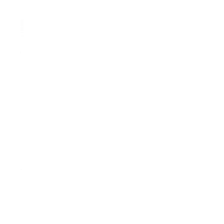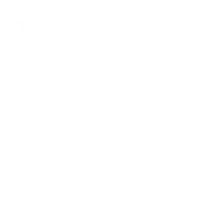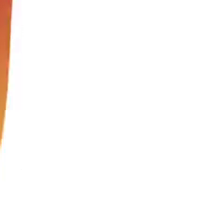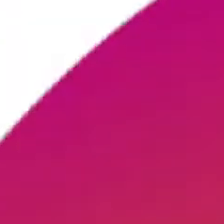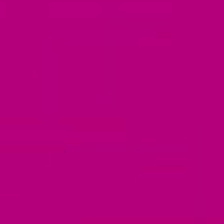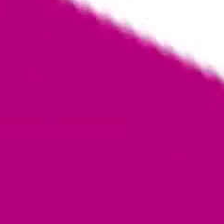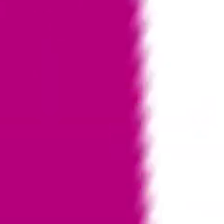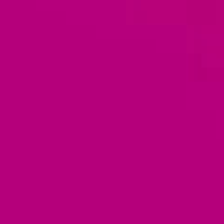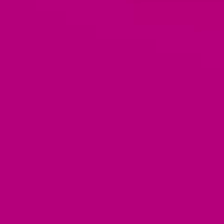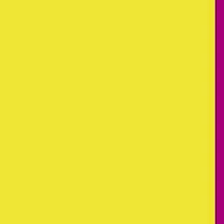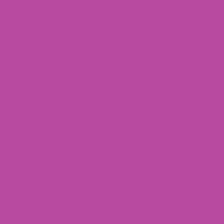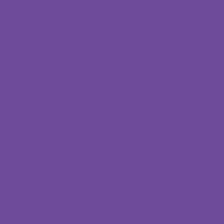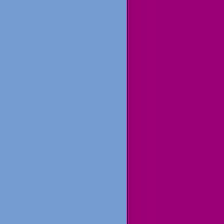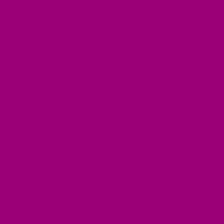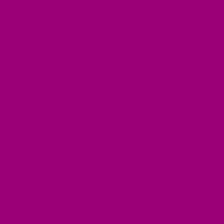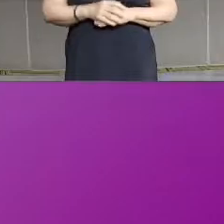Prodich, por una inclusión real.